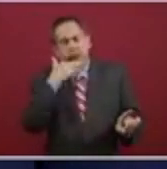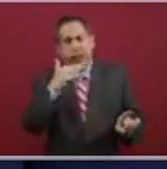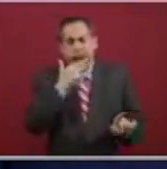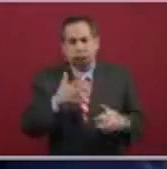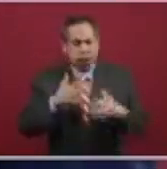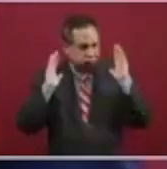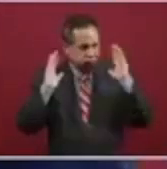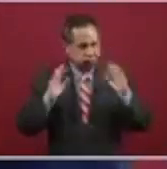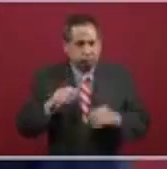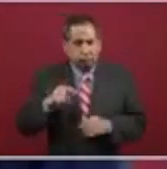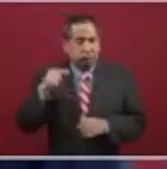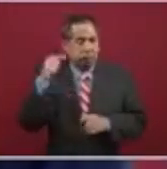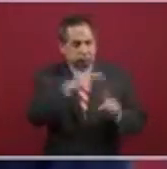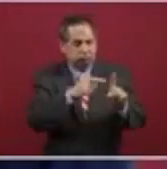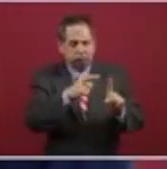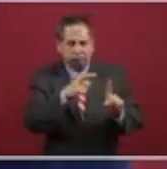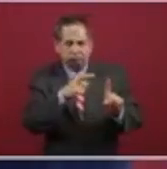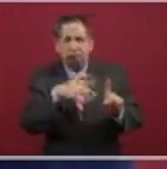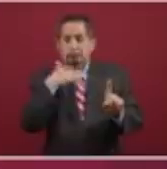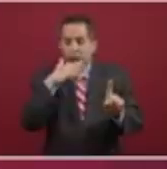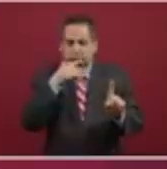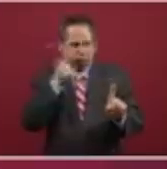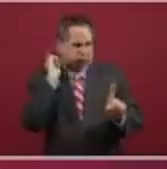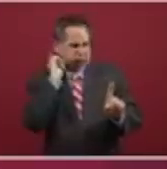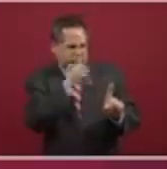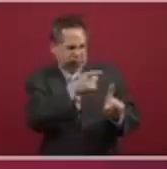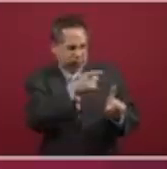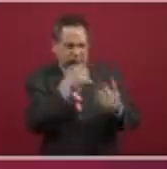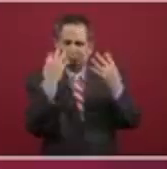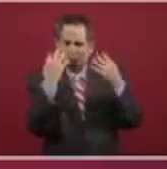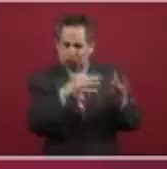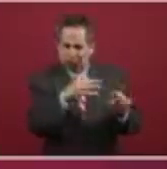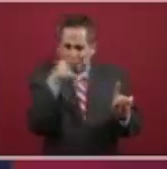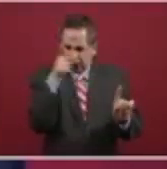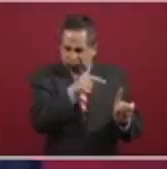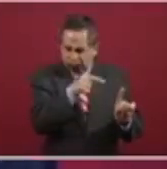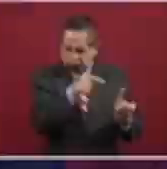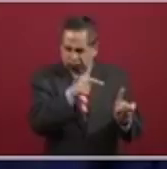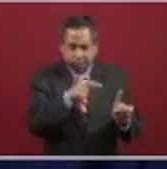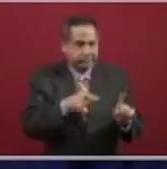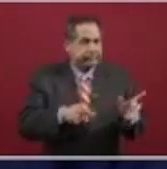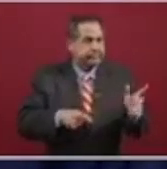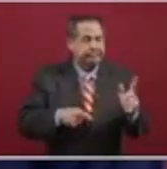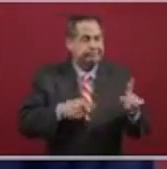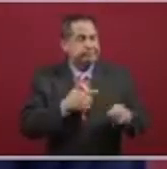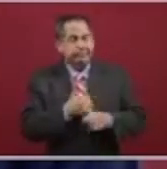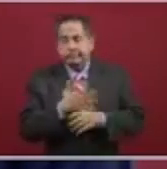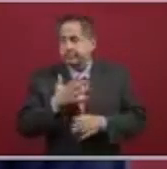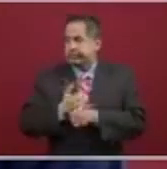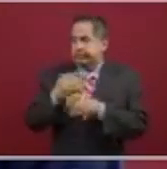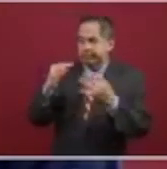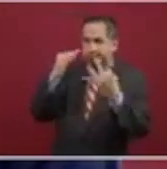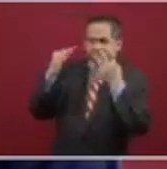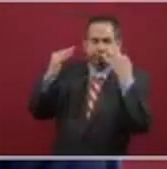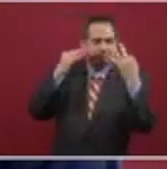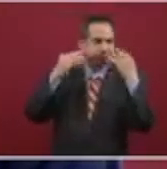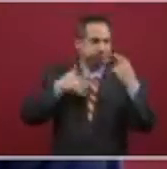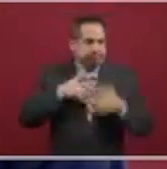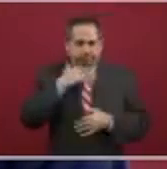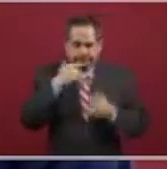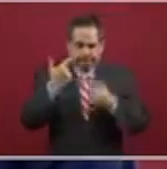corrupto se le señale. Y que sea incómodo ser